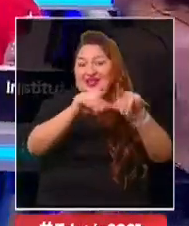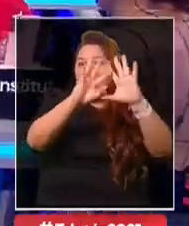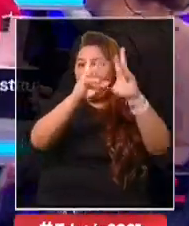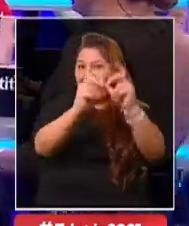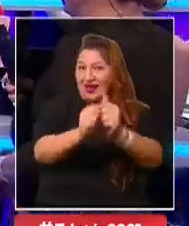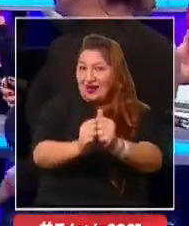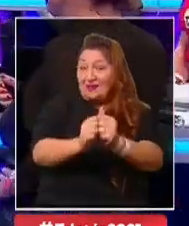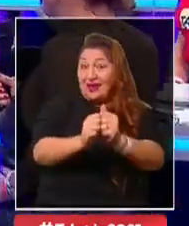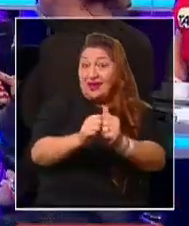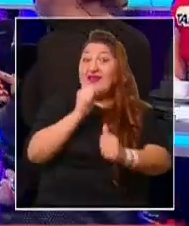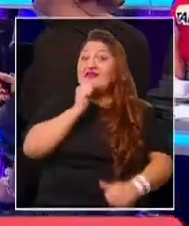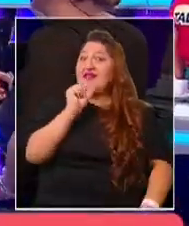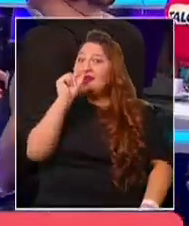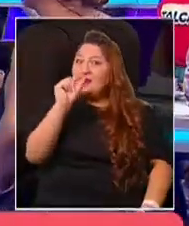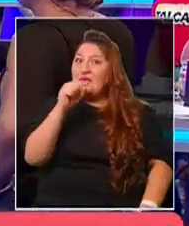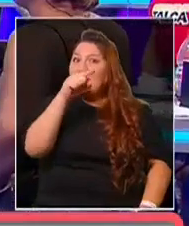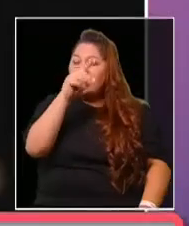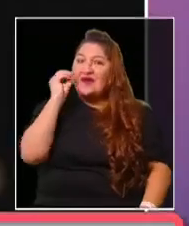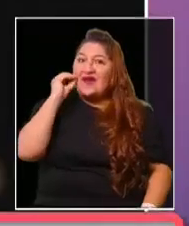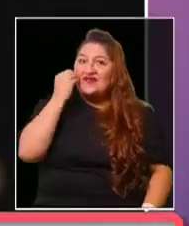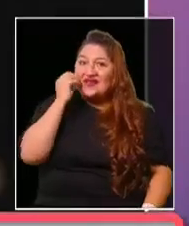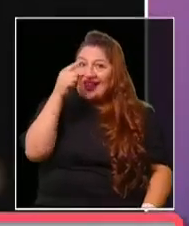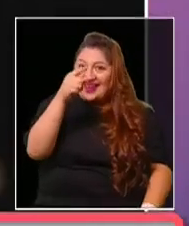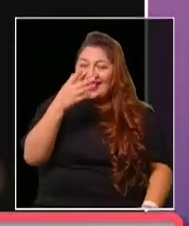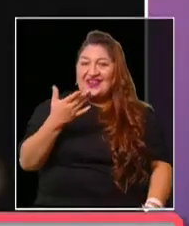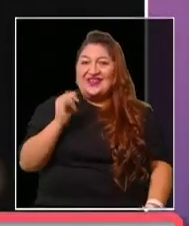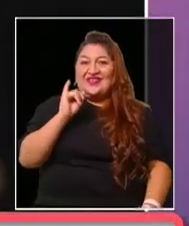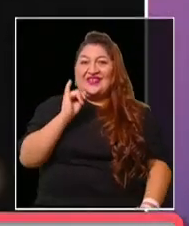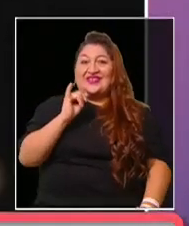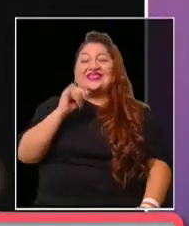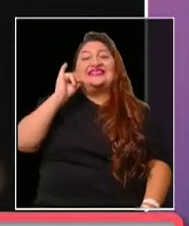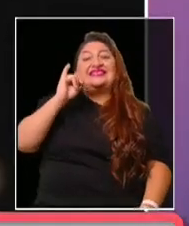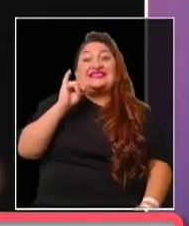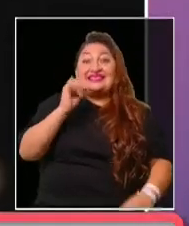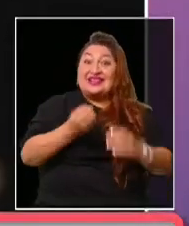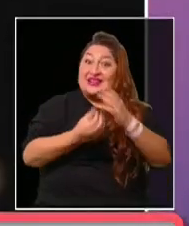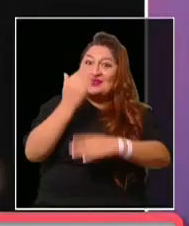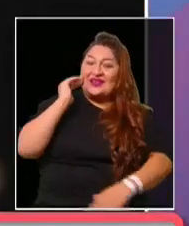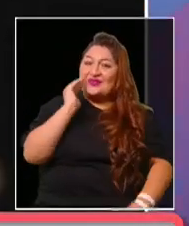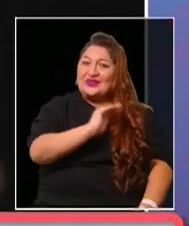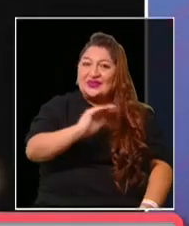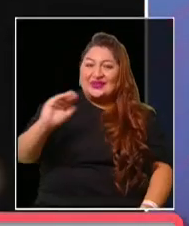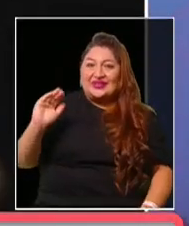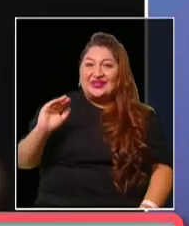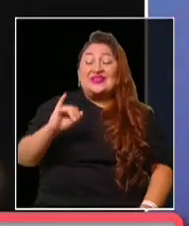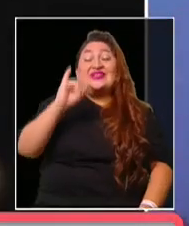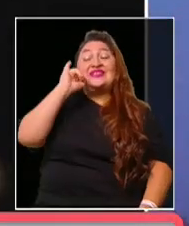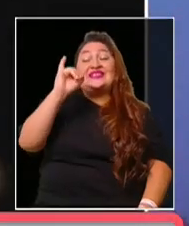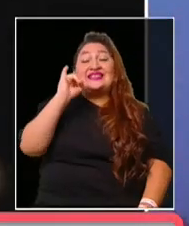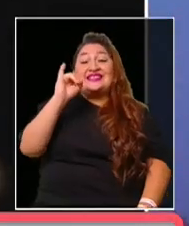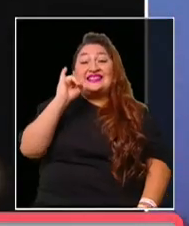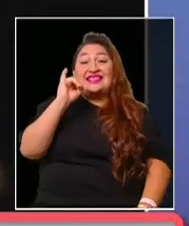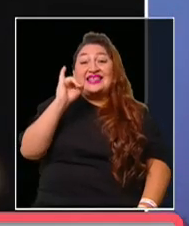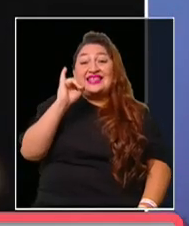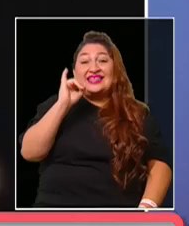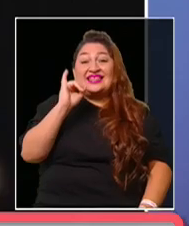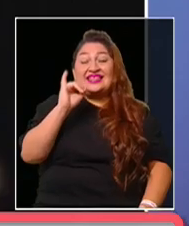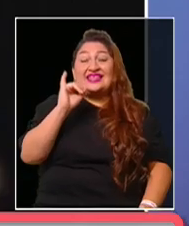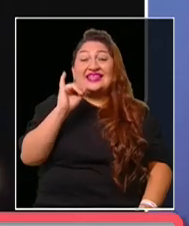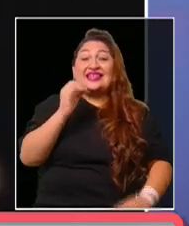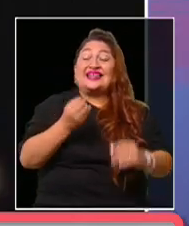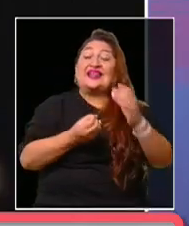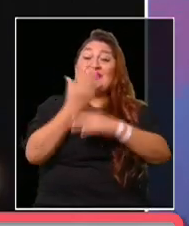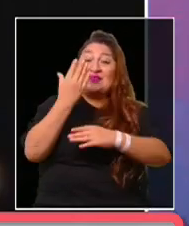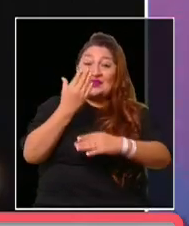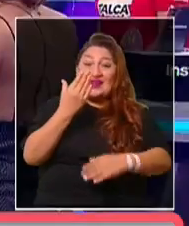ser abuelo, además. Sí. Va a ser abuelo. Viene hijo. Claro. Va a ser abuelo. Viene. Vieron nuevo niño. Camilo, Eva, Luna, Mau. ¿Cómo se llama? ¿Cómo se llama? Viene el